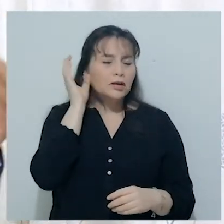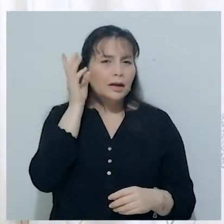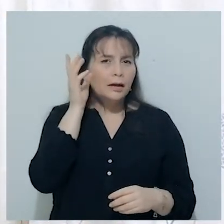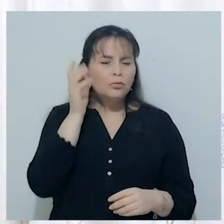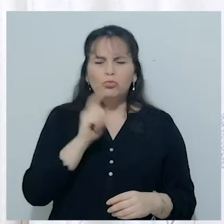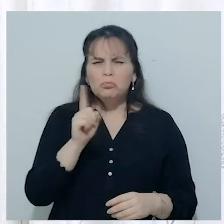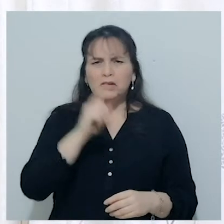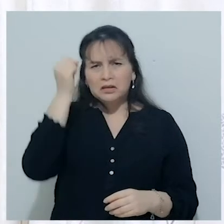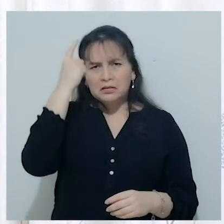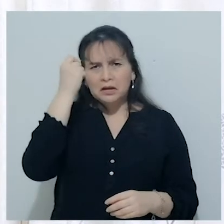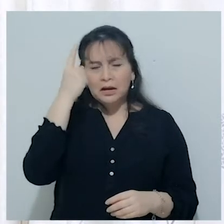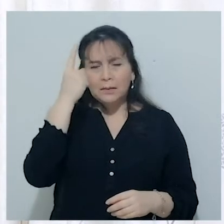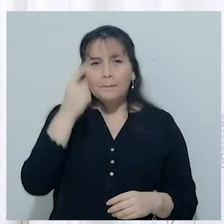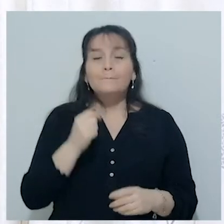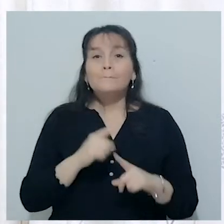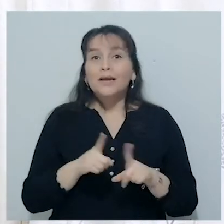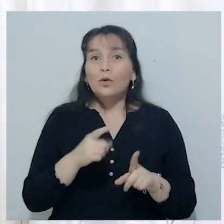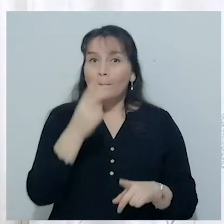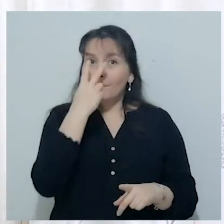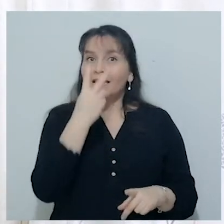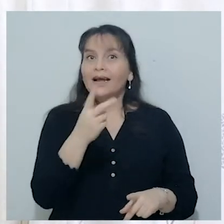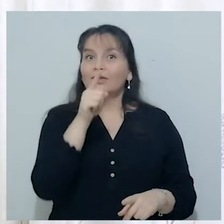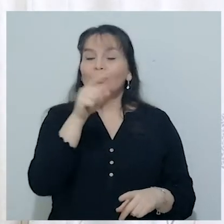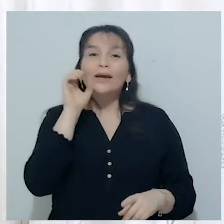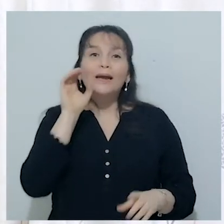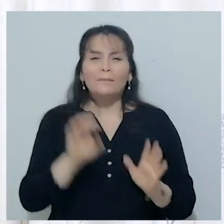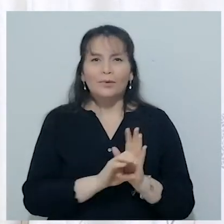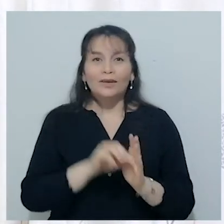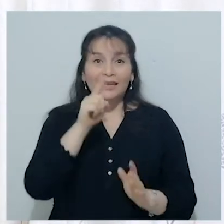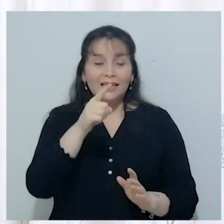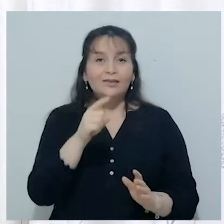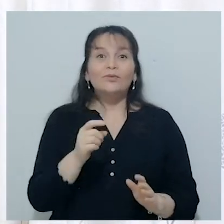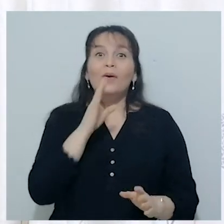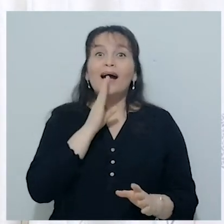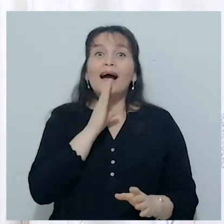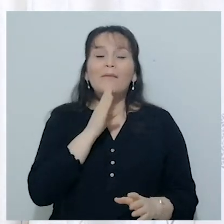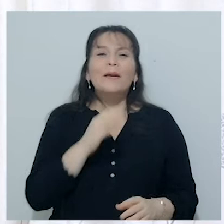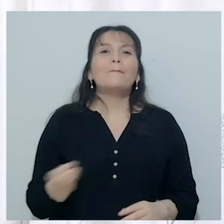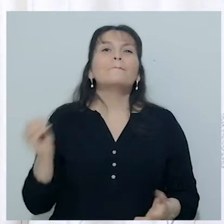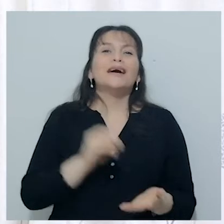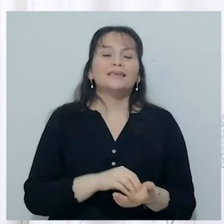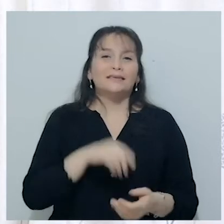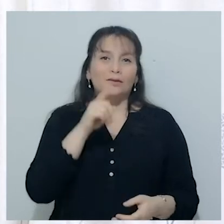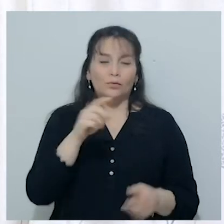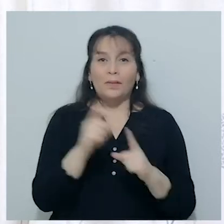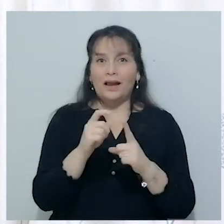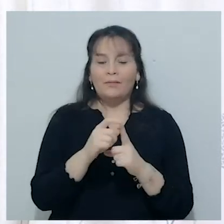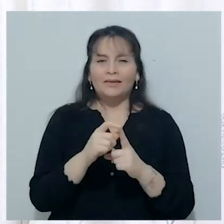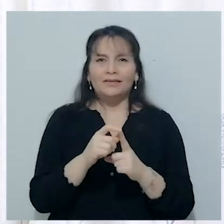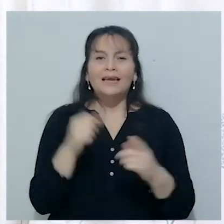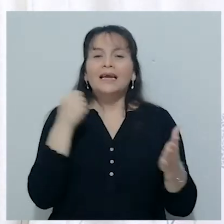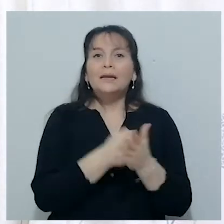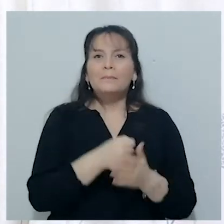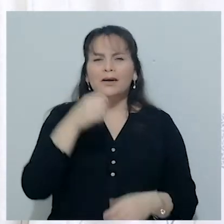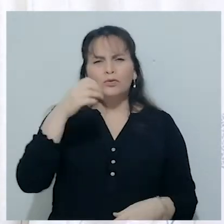Muchos no te escucharán, pero verán tu vida y verán tu ejemplo, y ello hablará más que muchas de tus